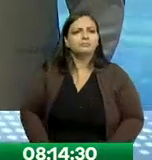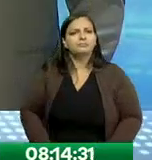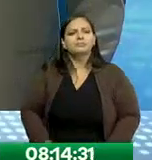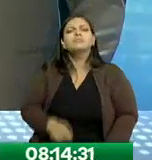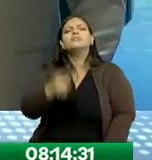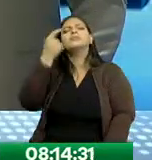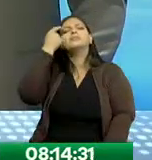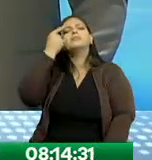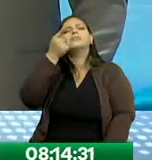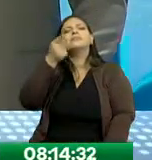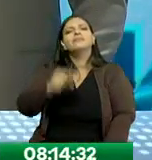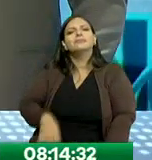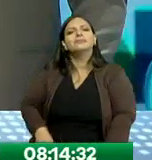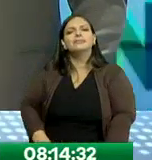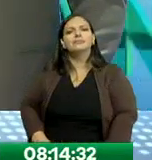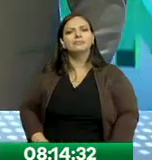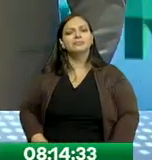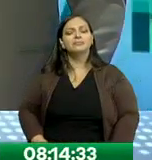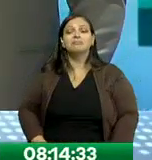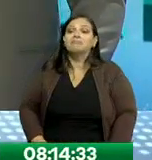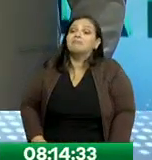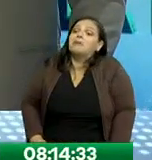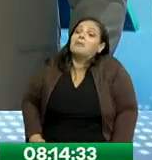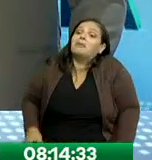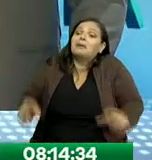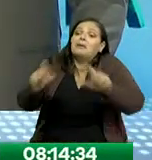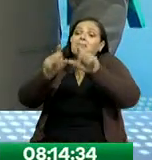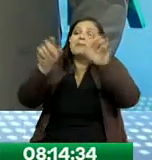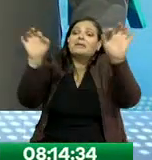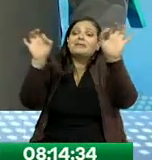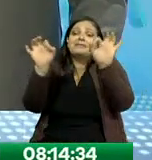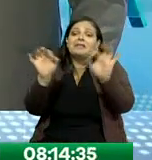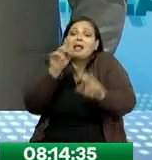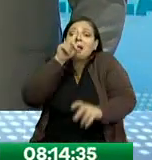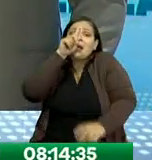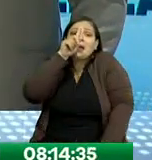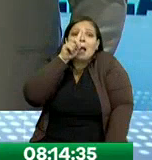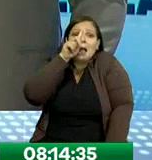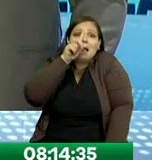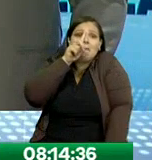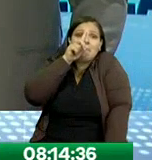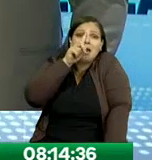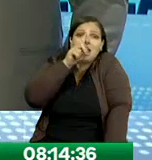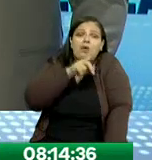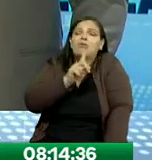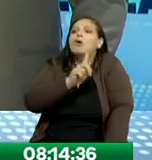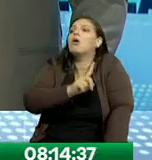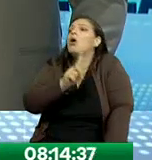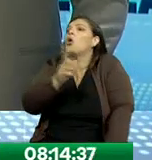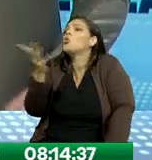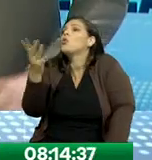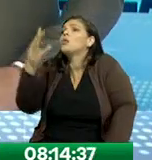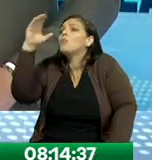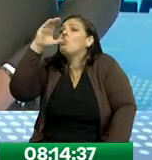pie, ¿no? Y se perdió en el ancho territorio. A pie. No, ya sé. Ajá.